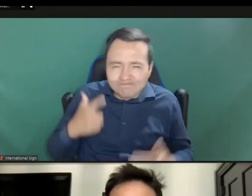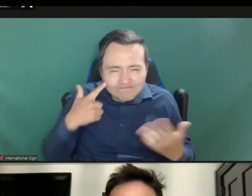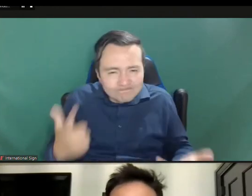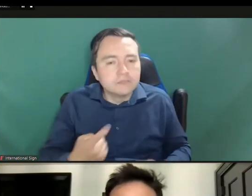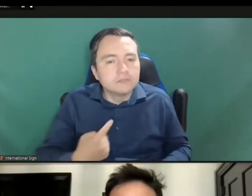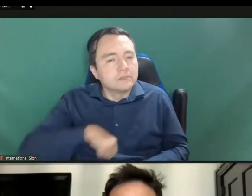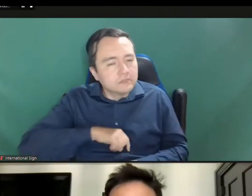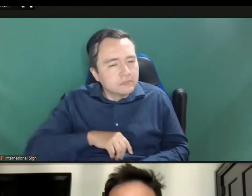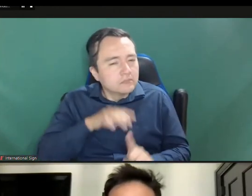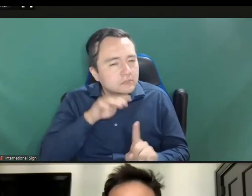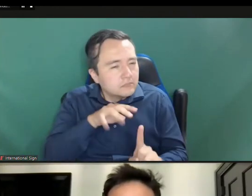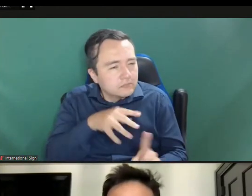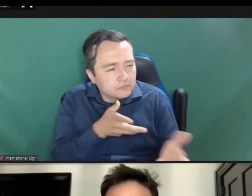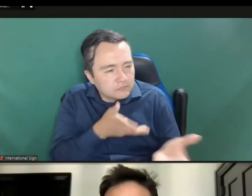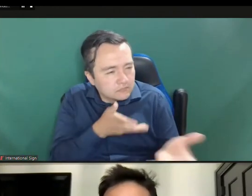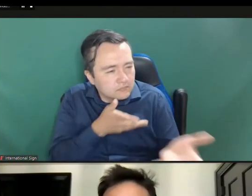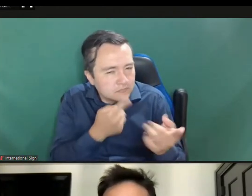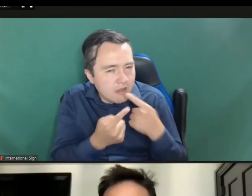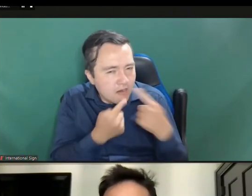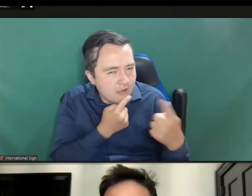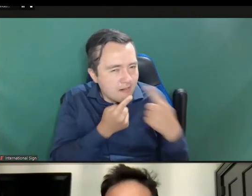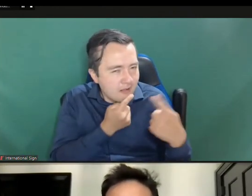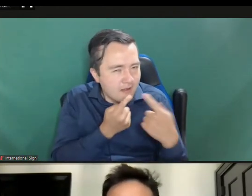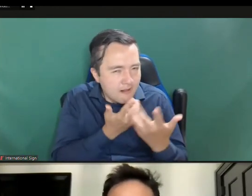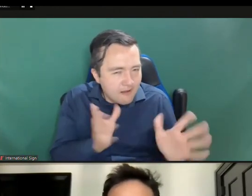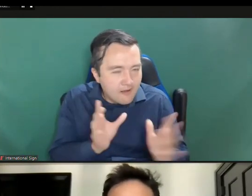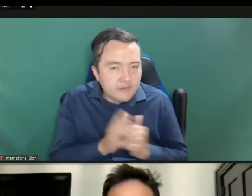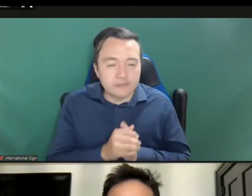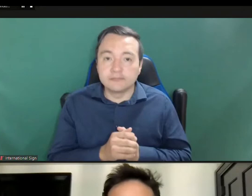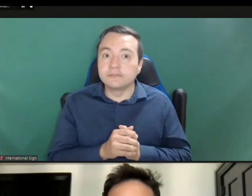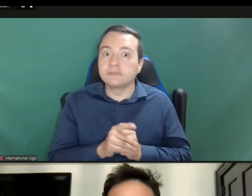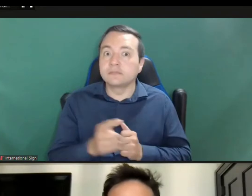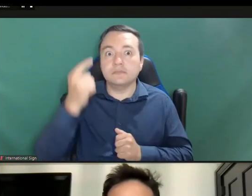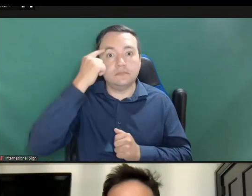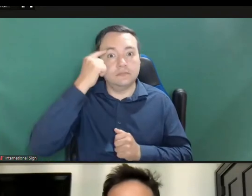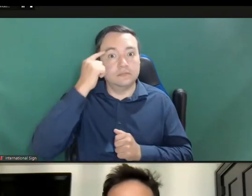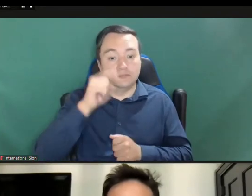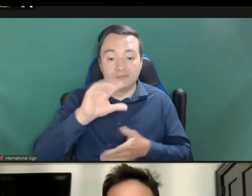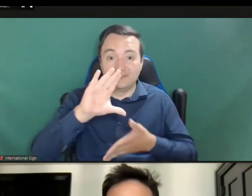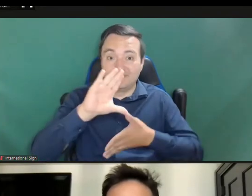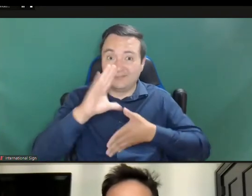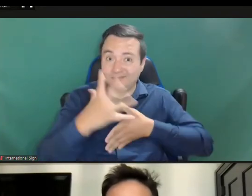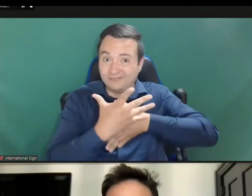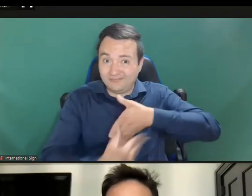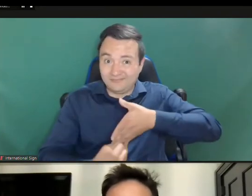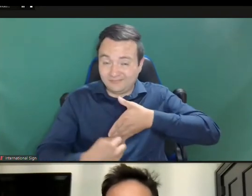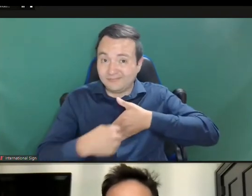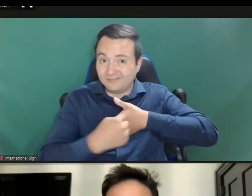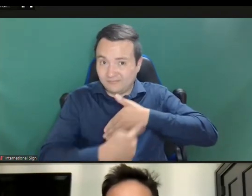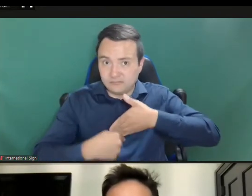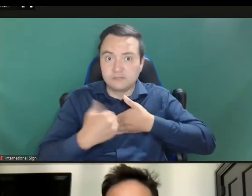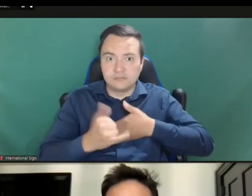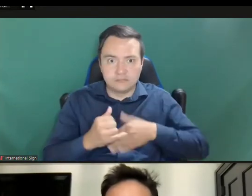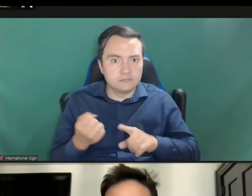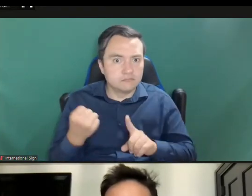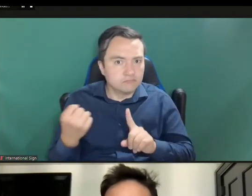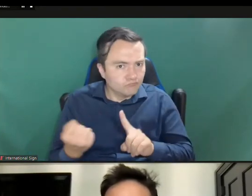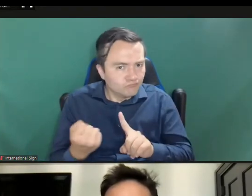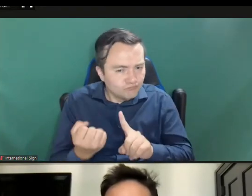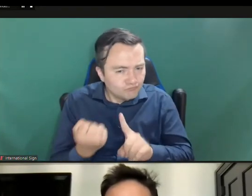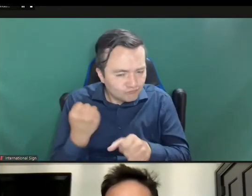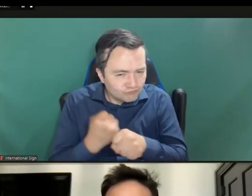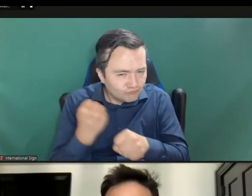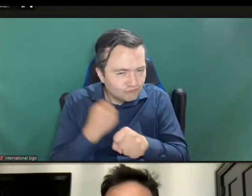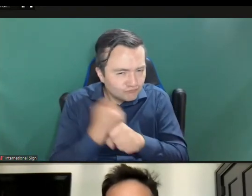este y justamente ese mapa verde de sudamérica también es prueba de los éxitos hubo un intento fuerte por retroceder en perú por